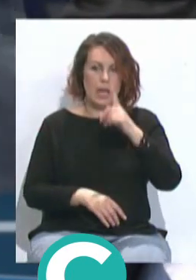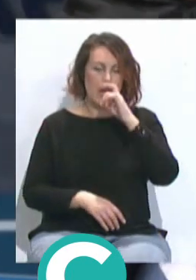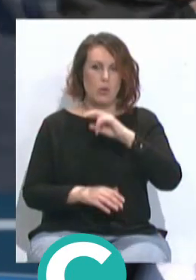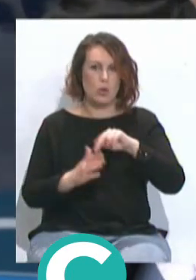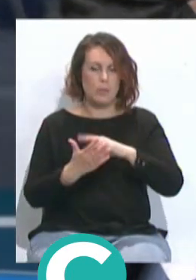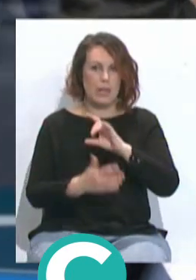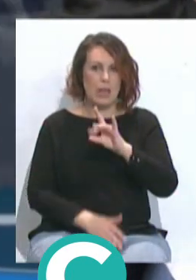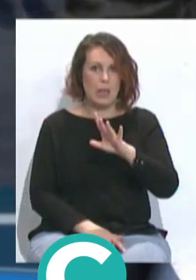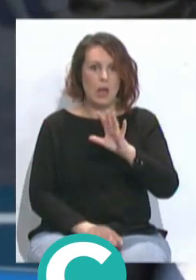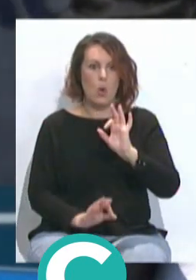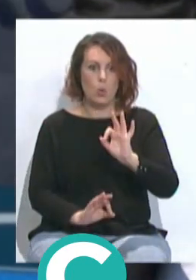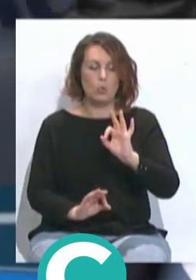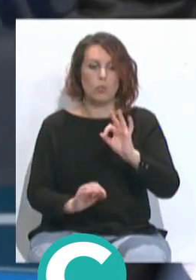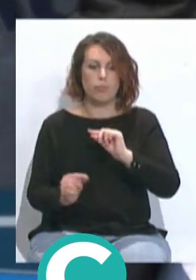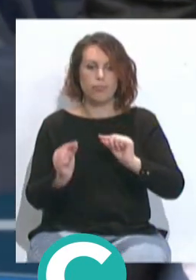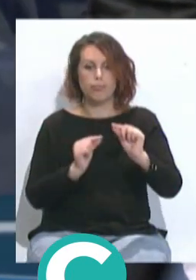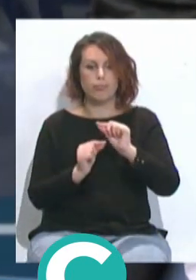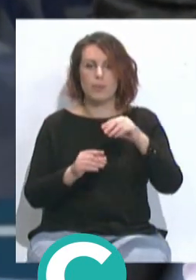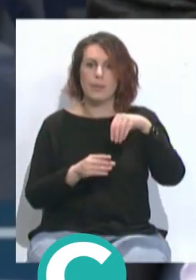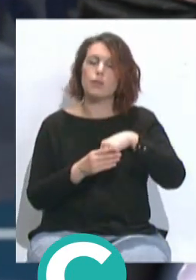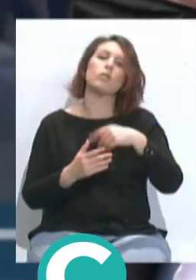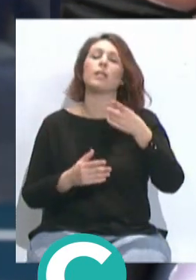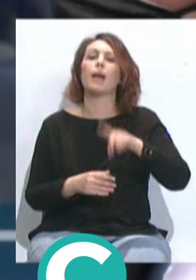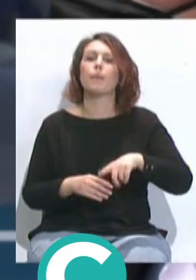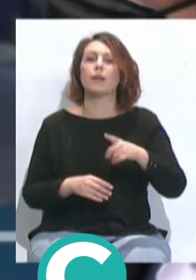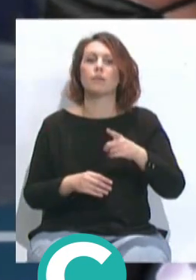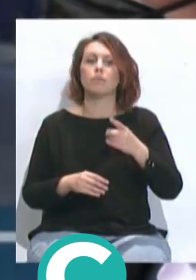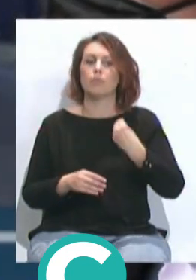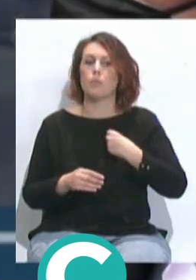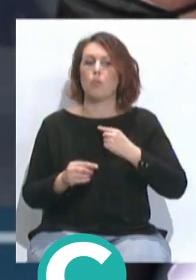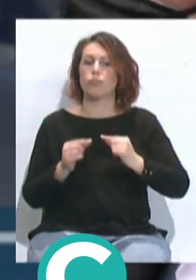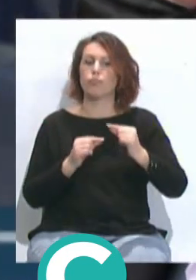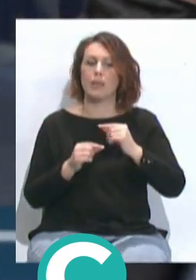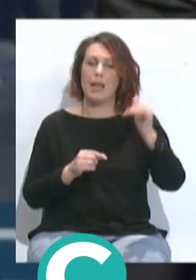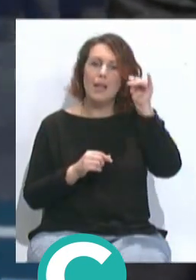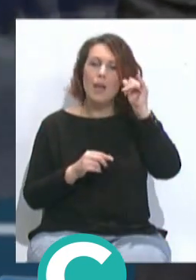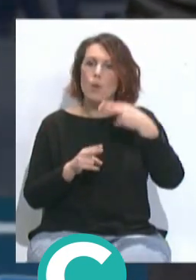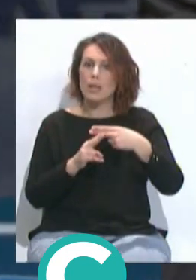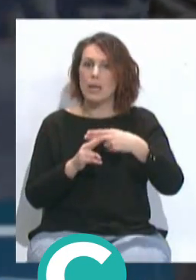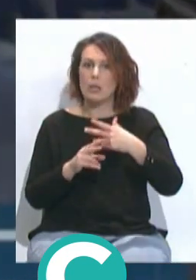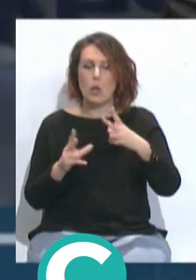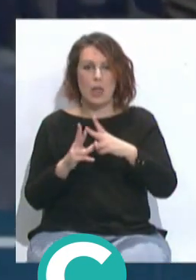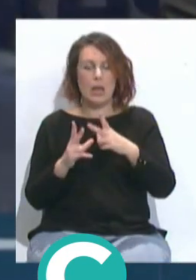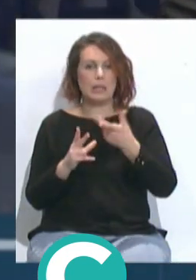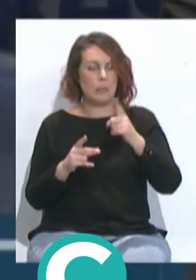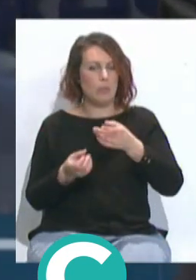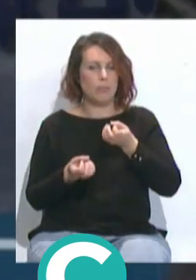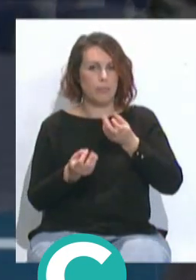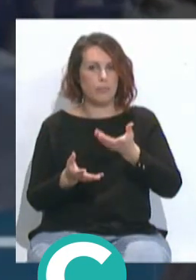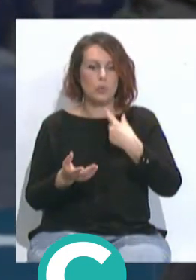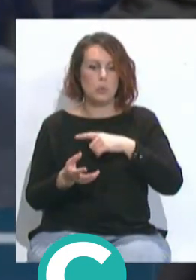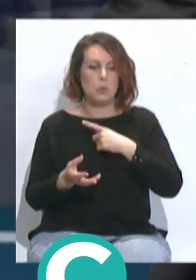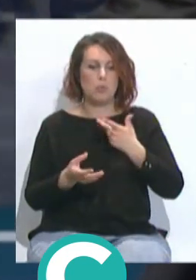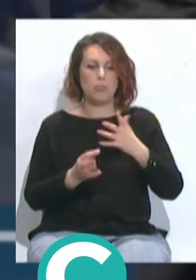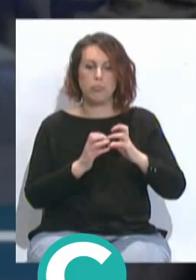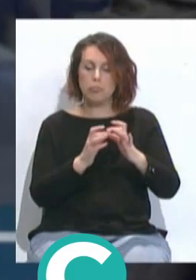precisamente cuando ha habido algún tipo de discusión que forma parte también incluso de las propias discusiones que hay en la izquierda política y social pues así se ha manifestado y lo tratamos